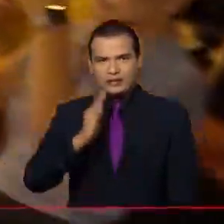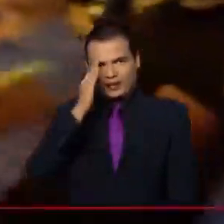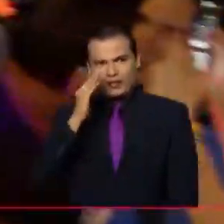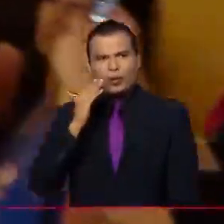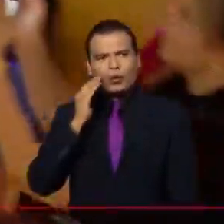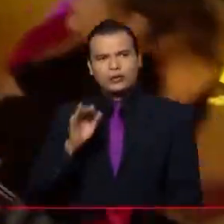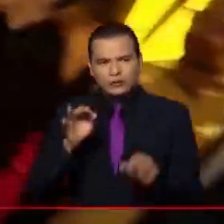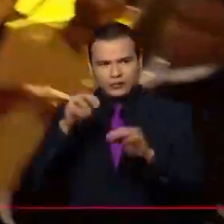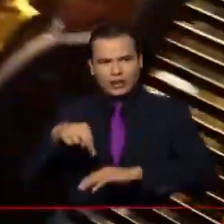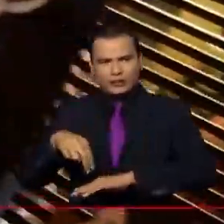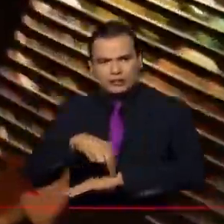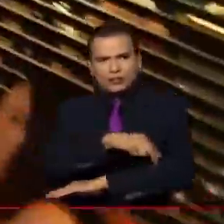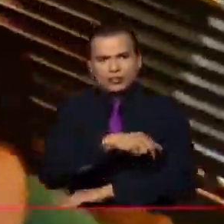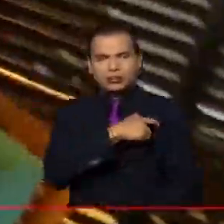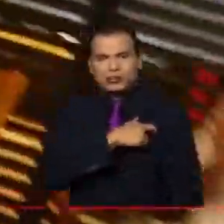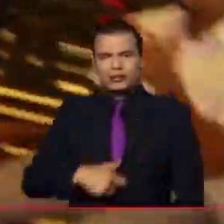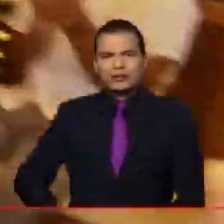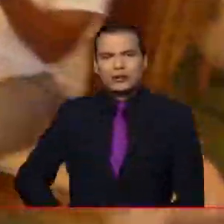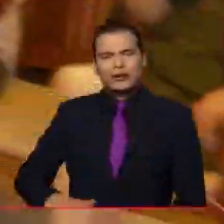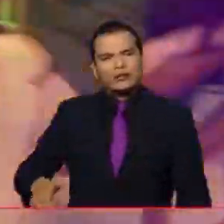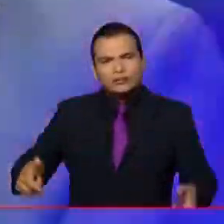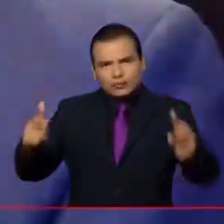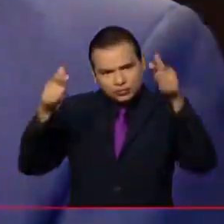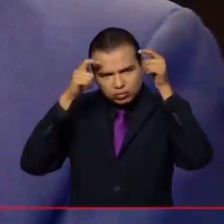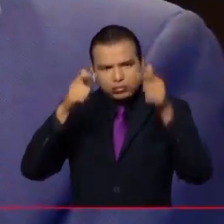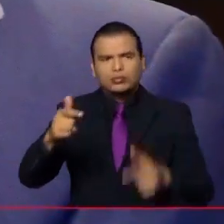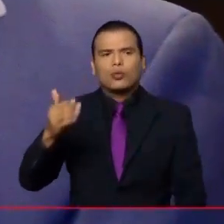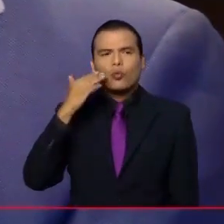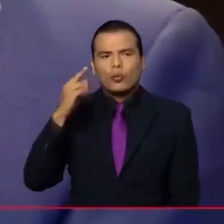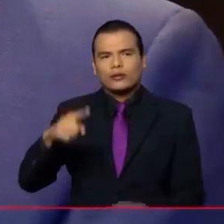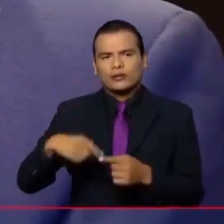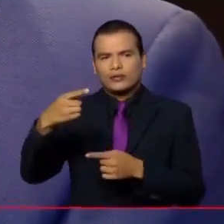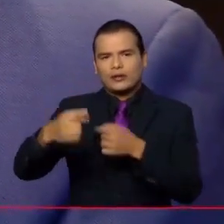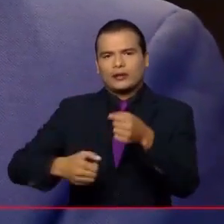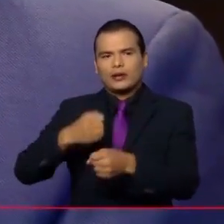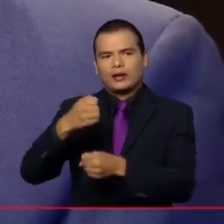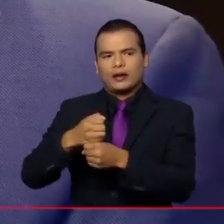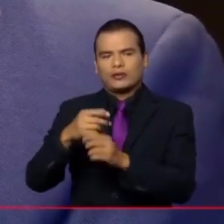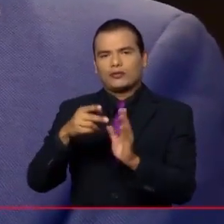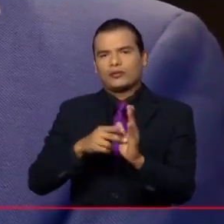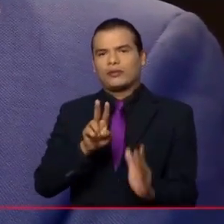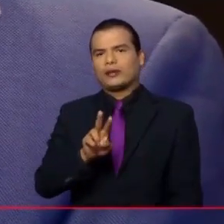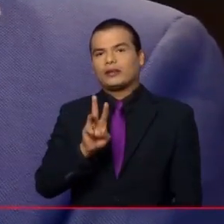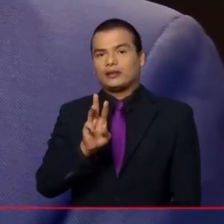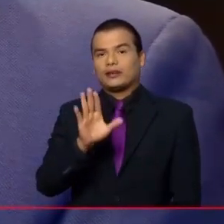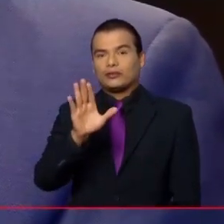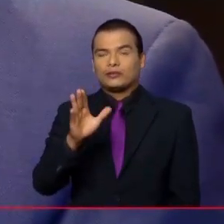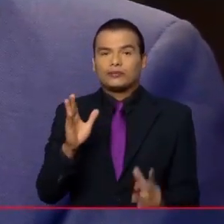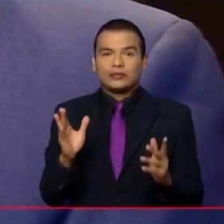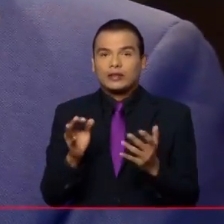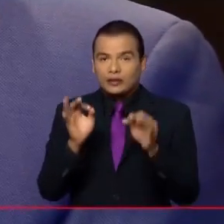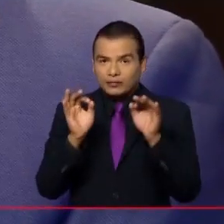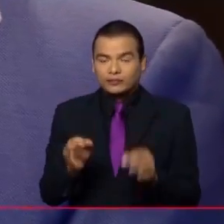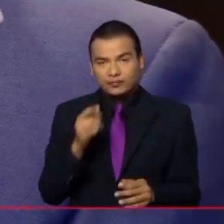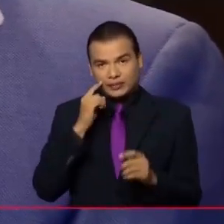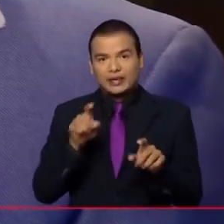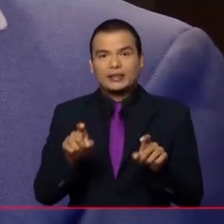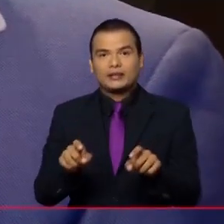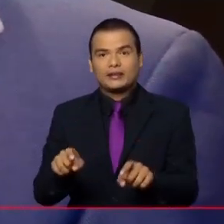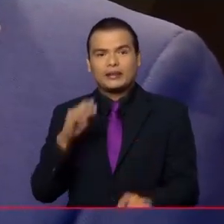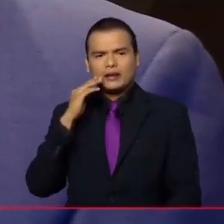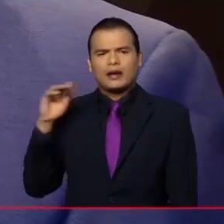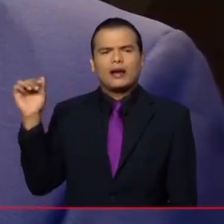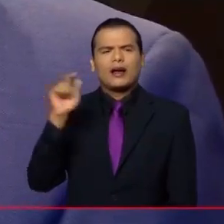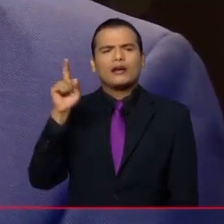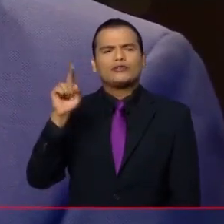2023. Lo que buscamos son niñas caleñas que representen eso, la identidad de la cultura caleña, que no